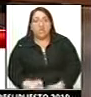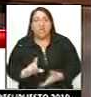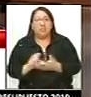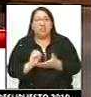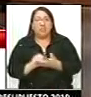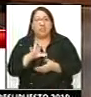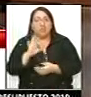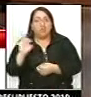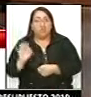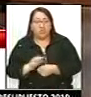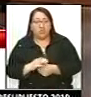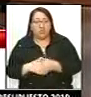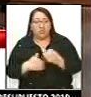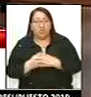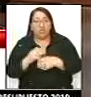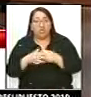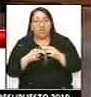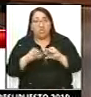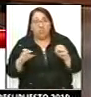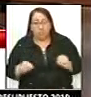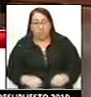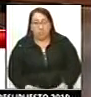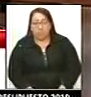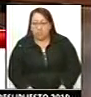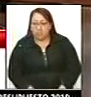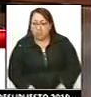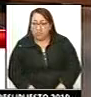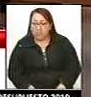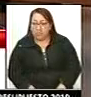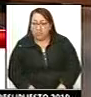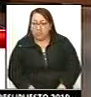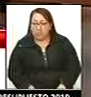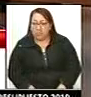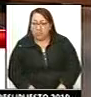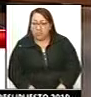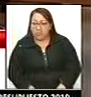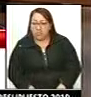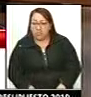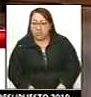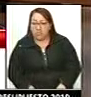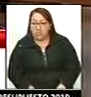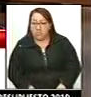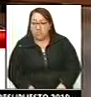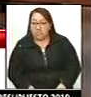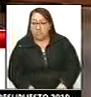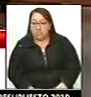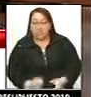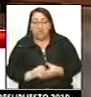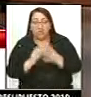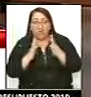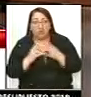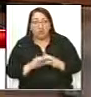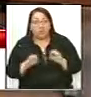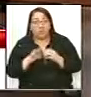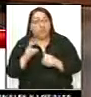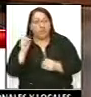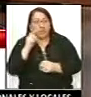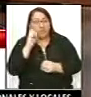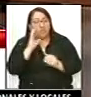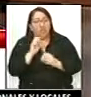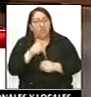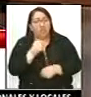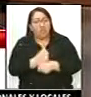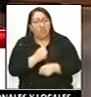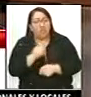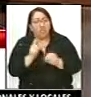50% de lo que es la población escolar. Y lo atendemos en condiciones muy difíciles. Imagínense ustedes trabajar